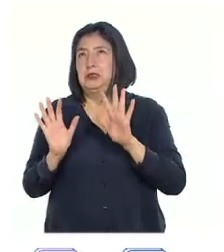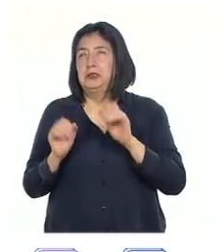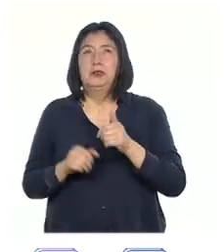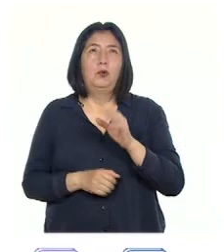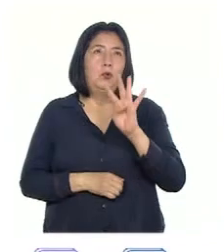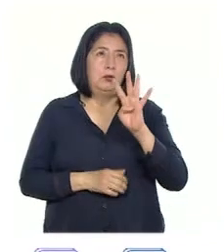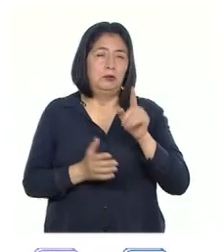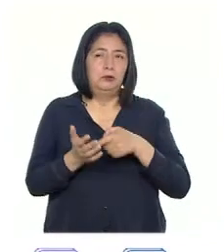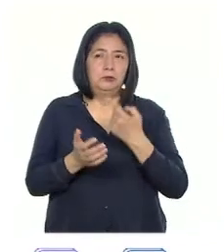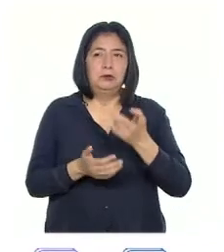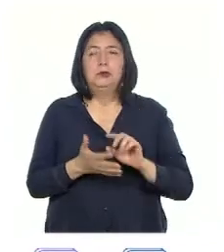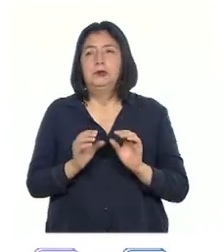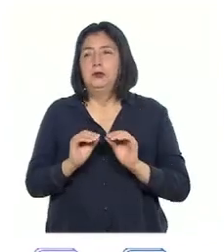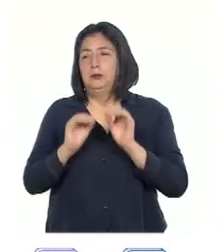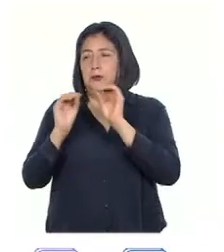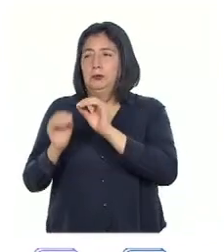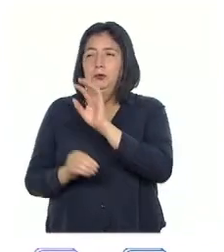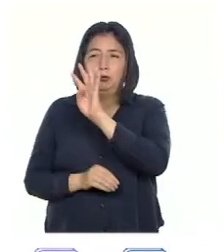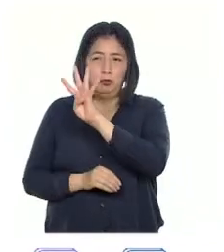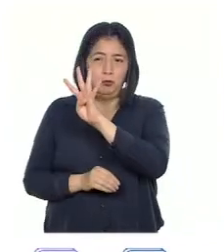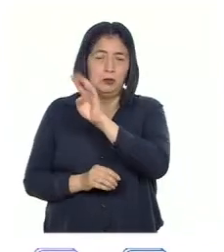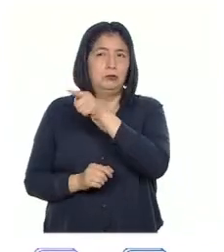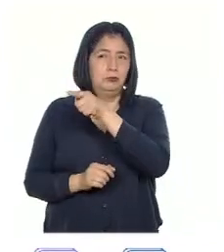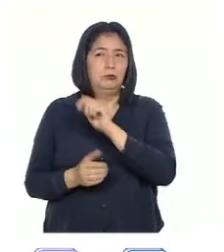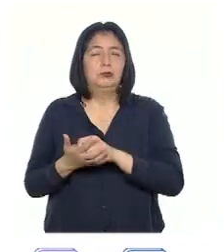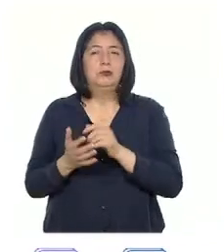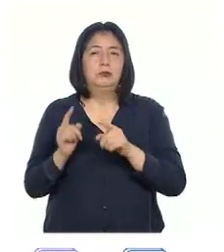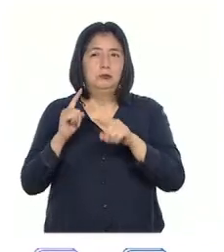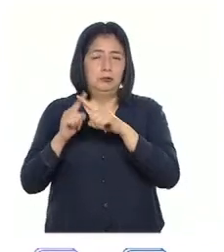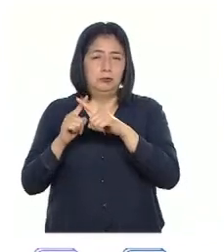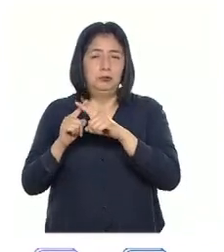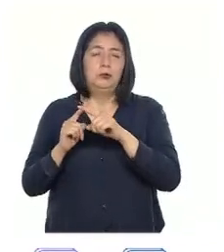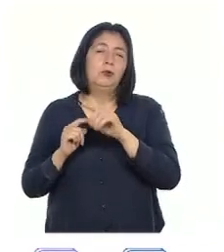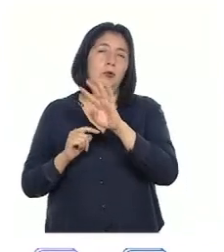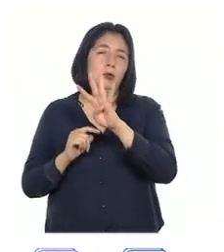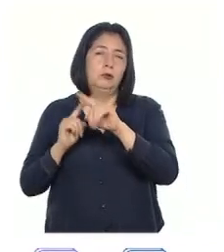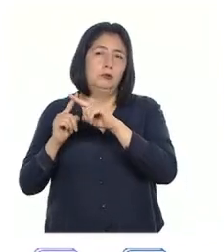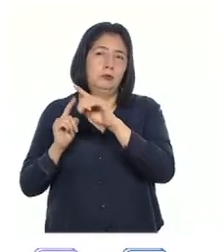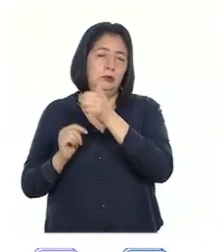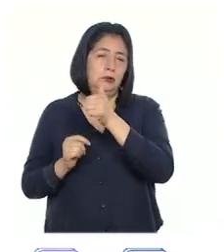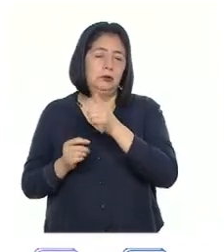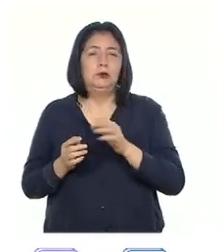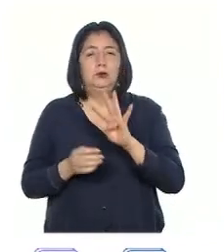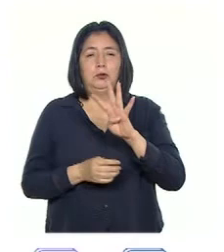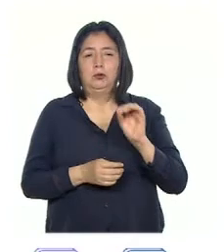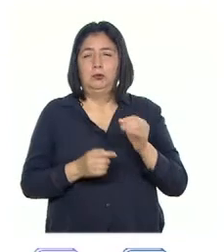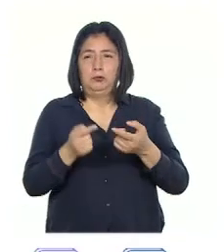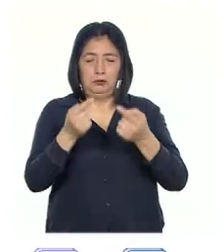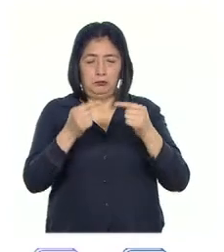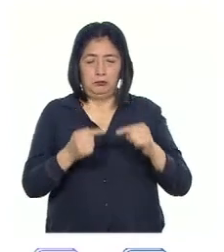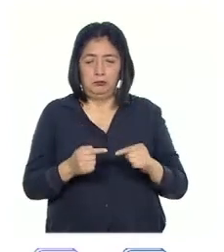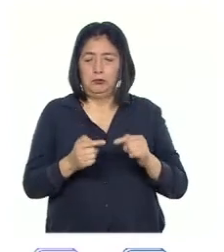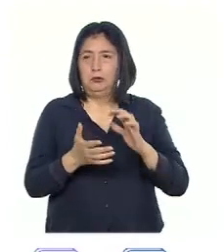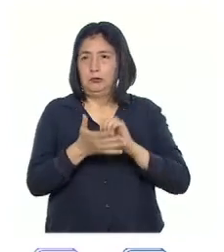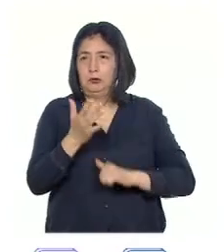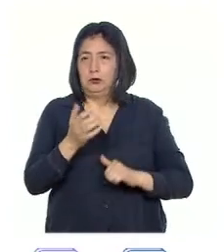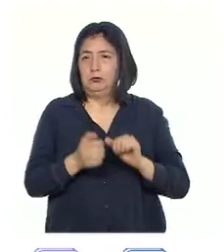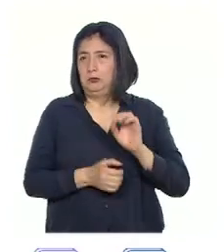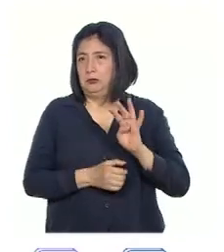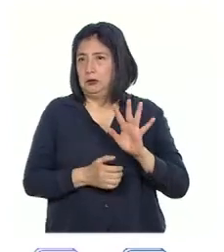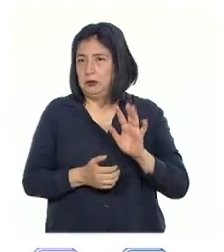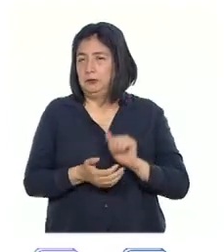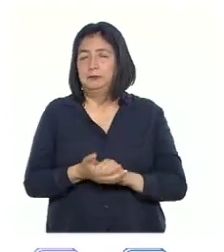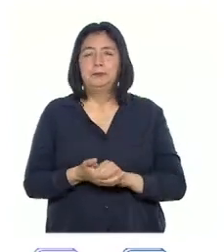veces. Coloco el 4 en el cociente, multiplico 4 por 10 y el 40 que obtengo lo resto de